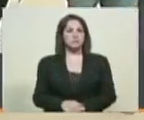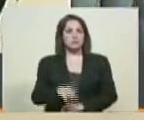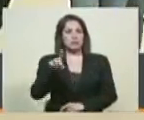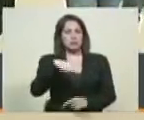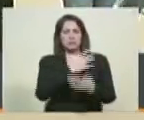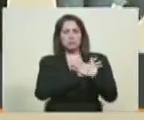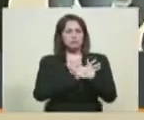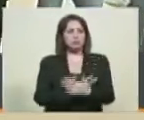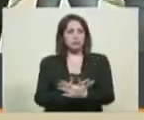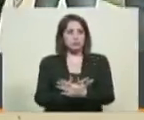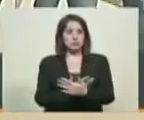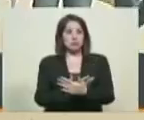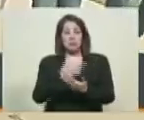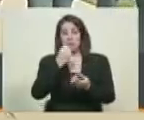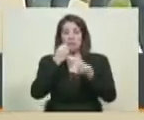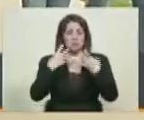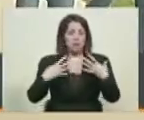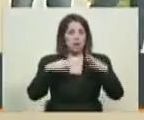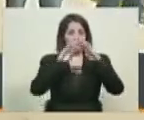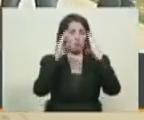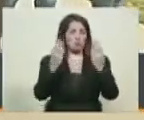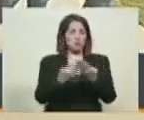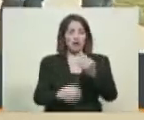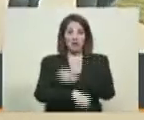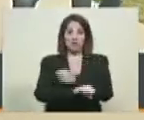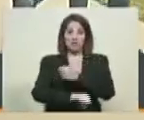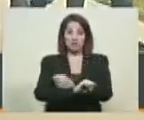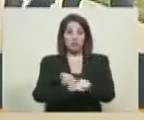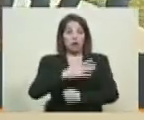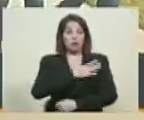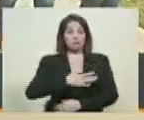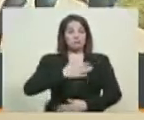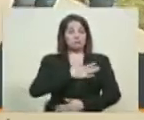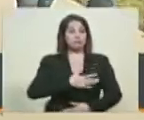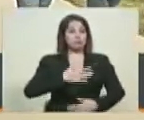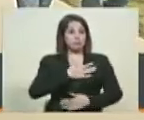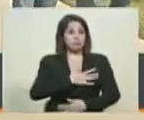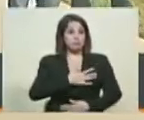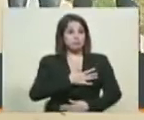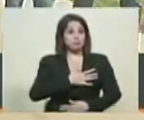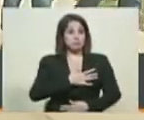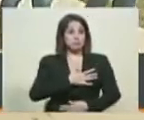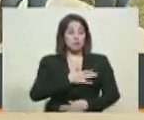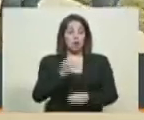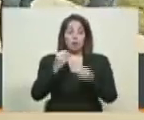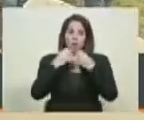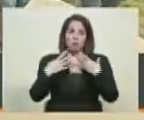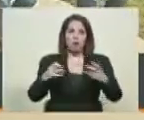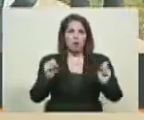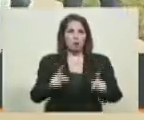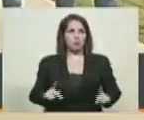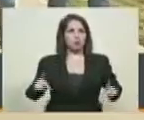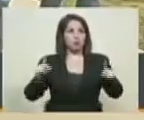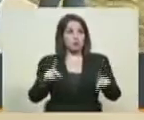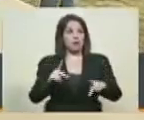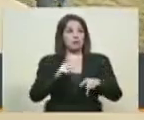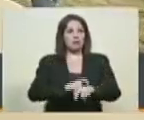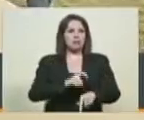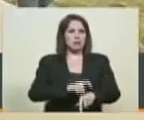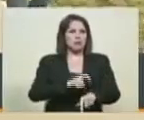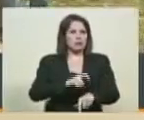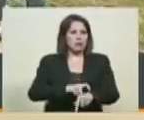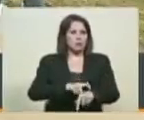gigantesco, magnífico Mundial de Fútbol, estamos disfrutando. Y buena oportunidad en este tiempo del Mundial de Fútbol